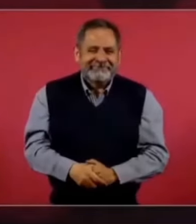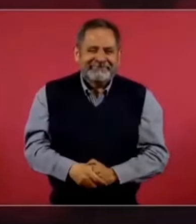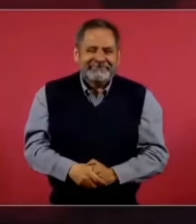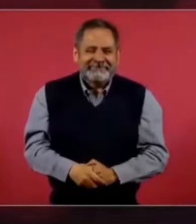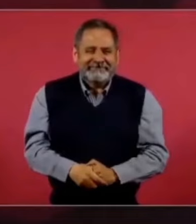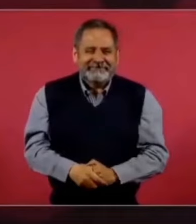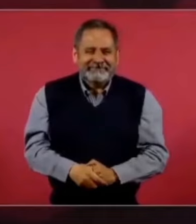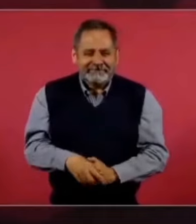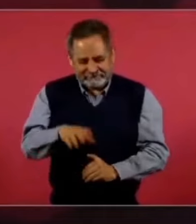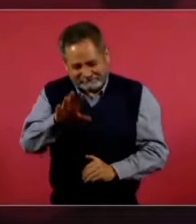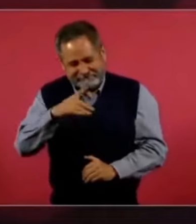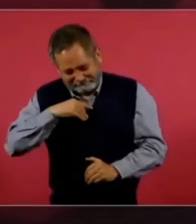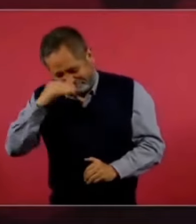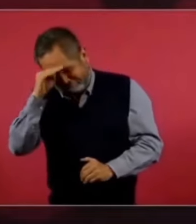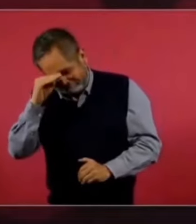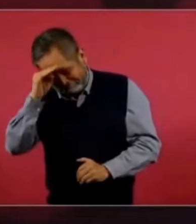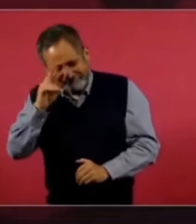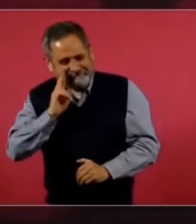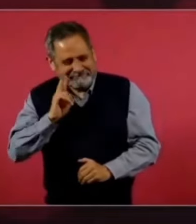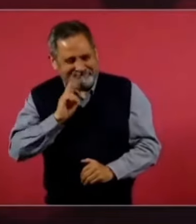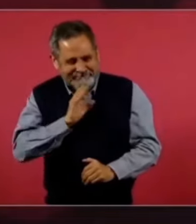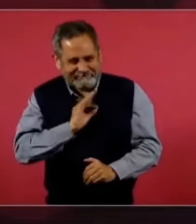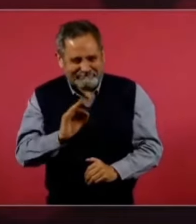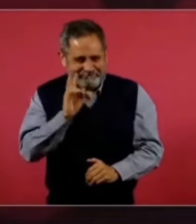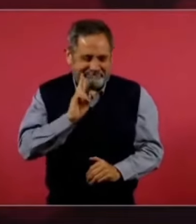Bueno, vamos a analizarlo.